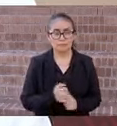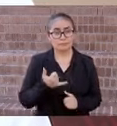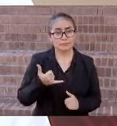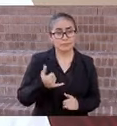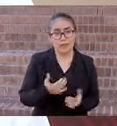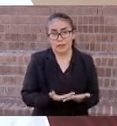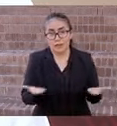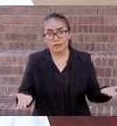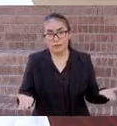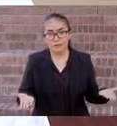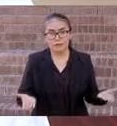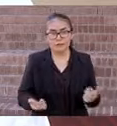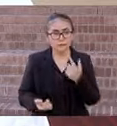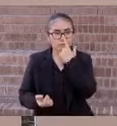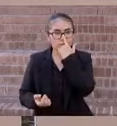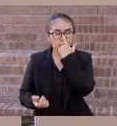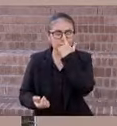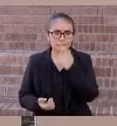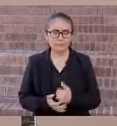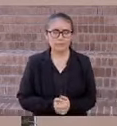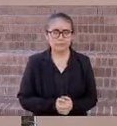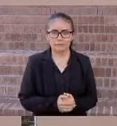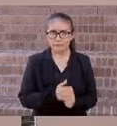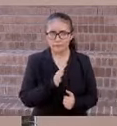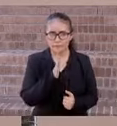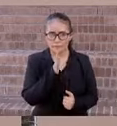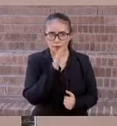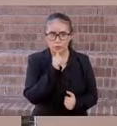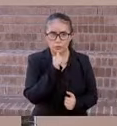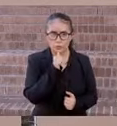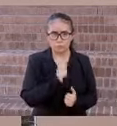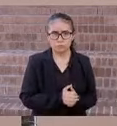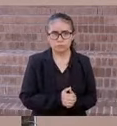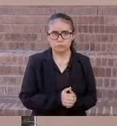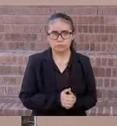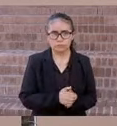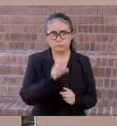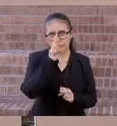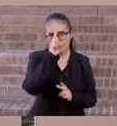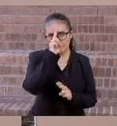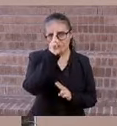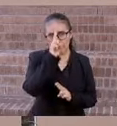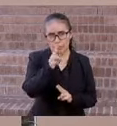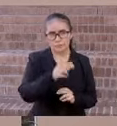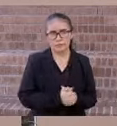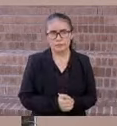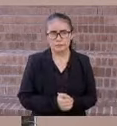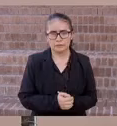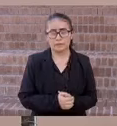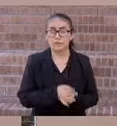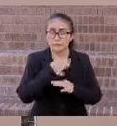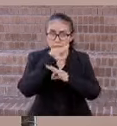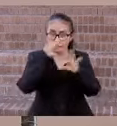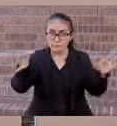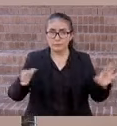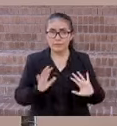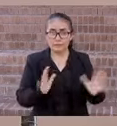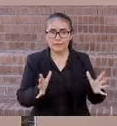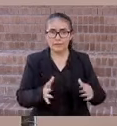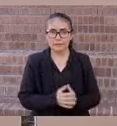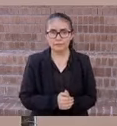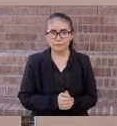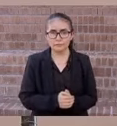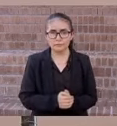y ahora no se va a permitir además es bueno que se sepa ya es